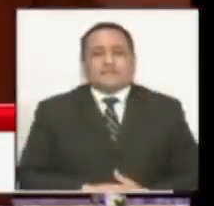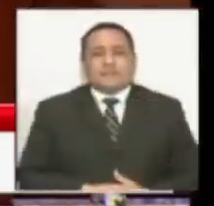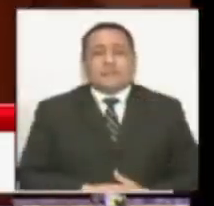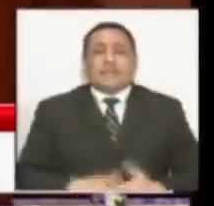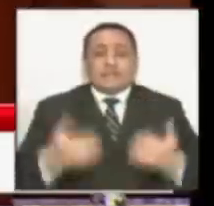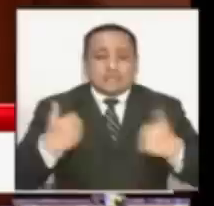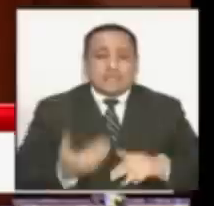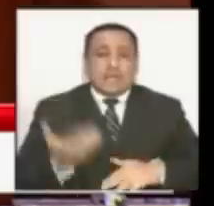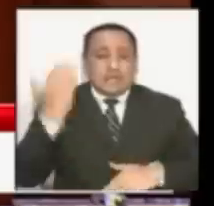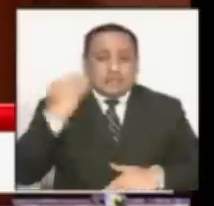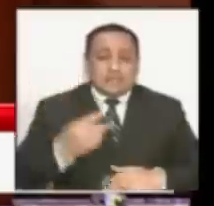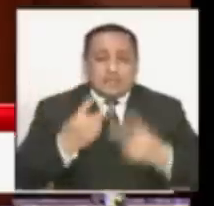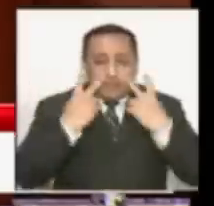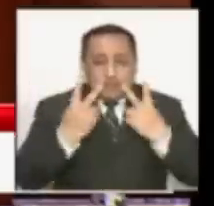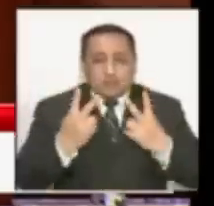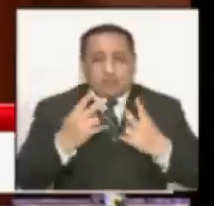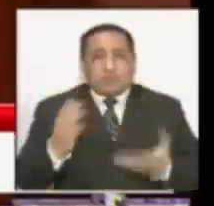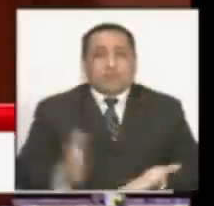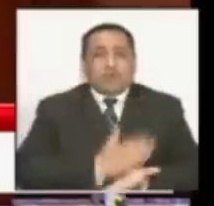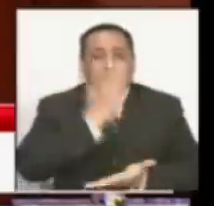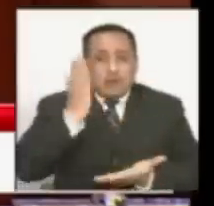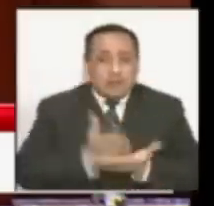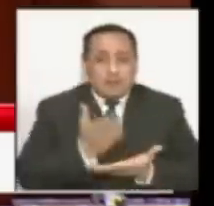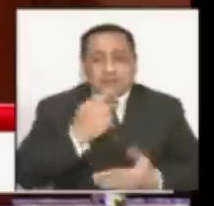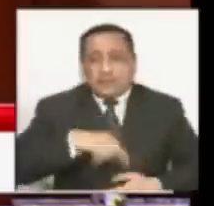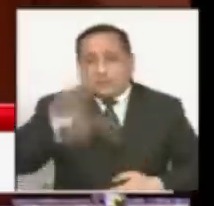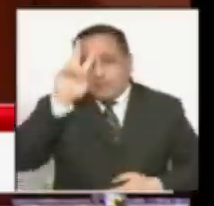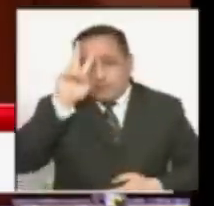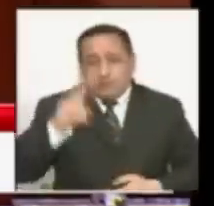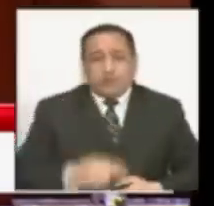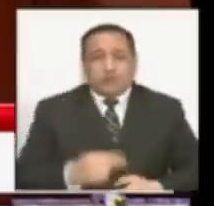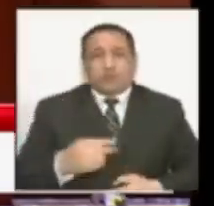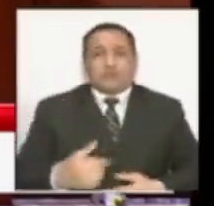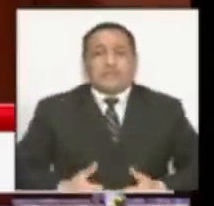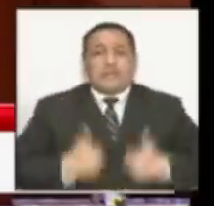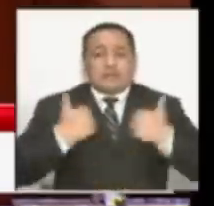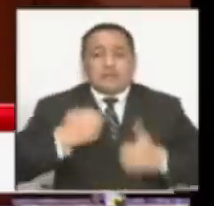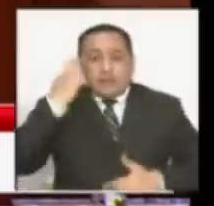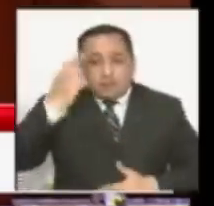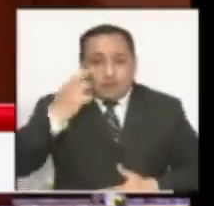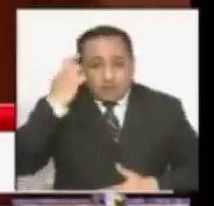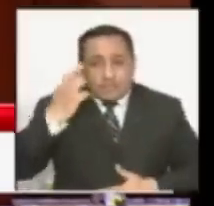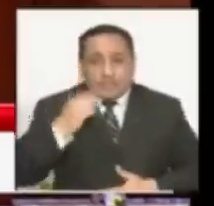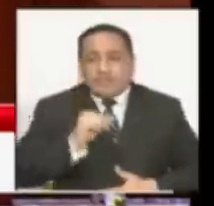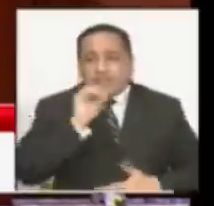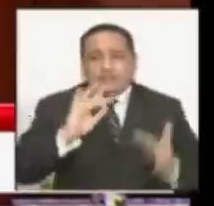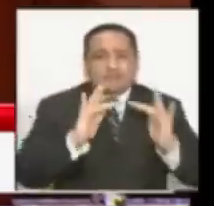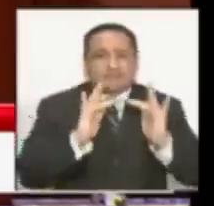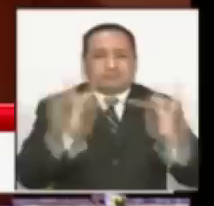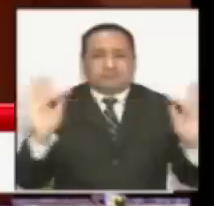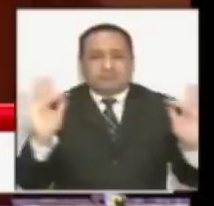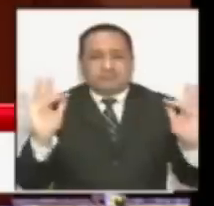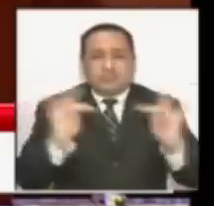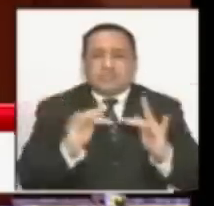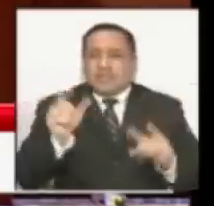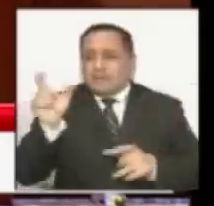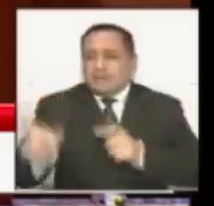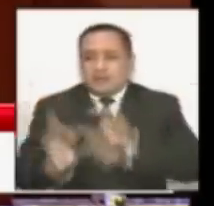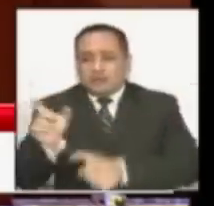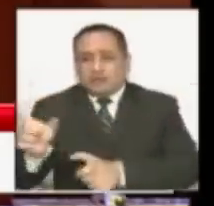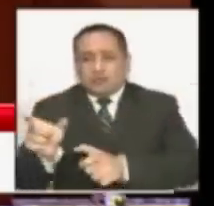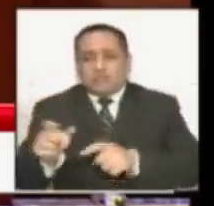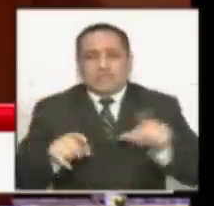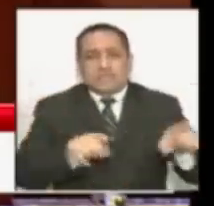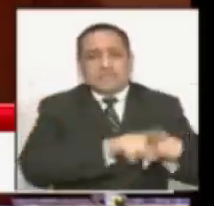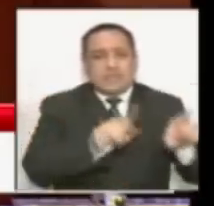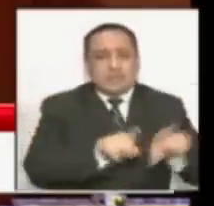me han escuchado hablar de los problemas de nuestro país, de la clase política, de la desconexión que hay entre la ciudadanía y